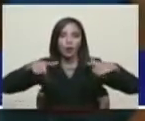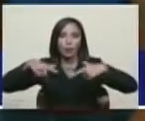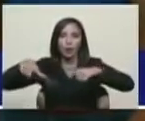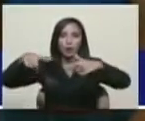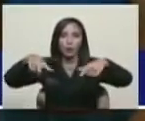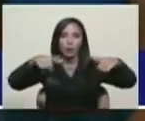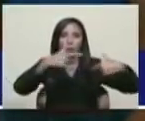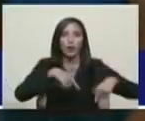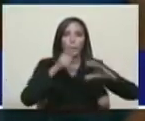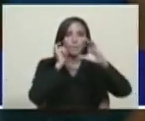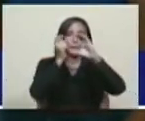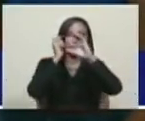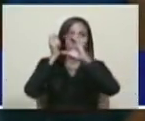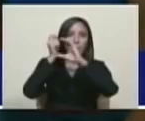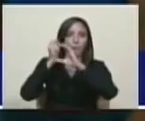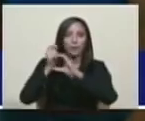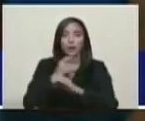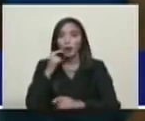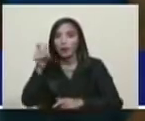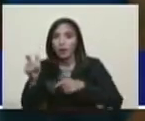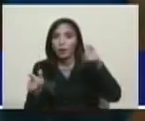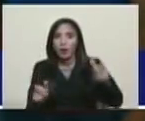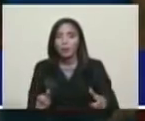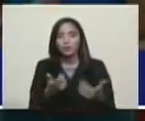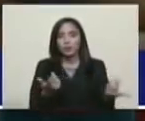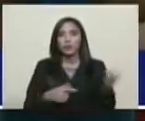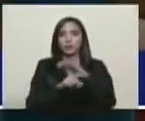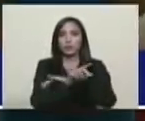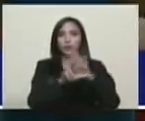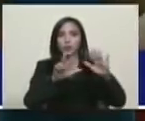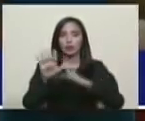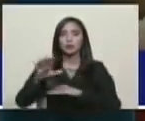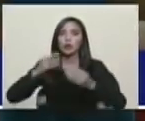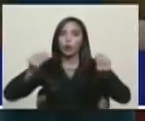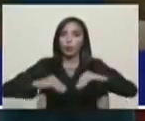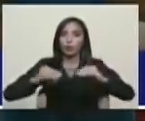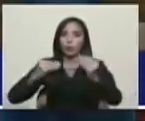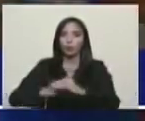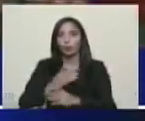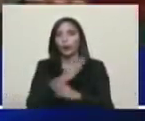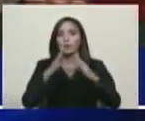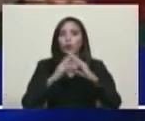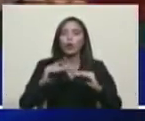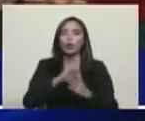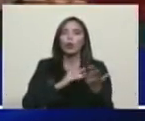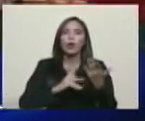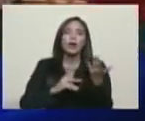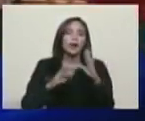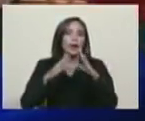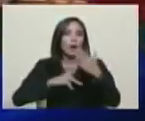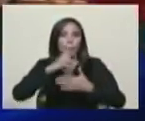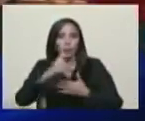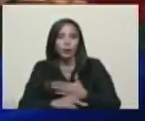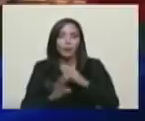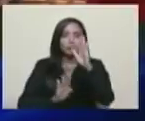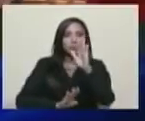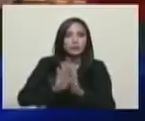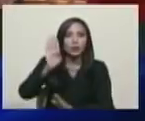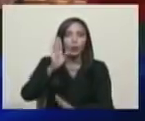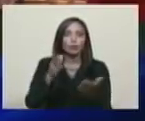minería. Estos son dignos representantes de estas 185 alianzas para el programa de crecimiento económico